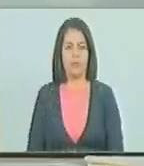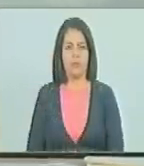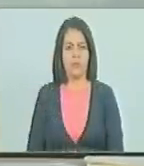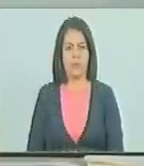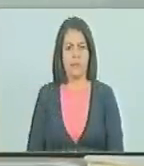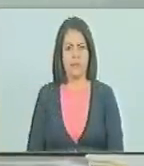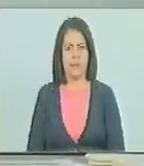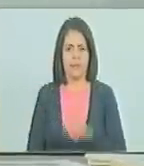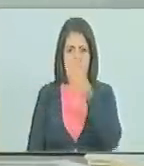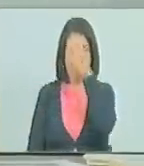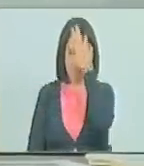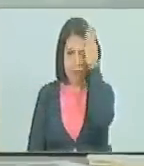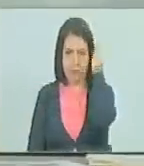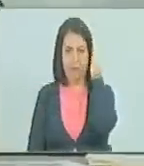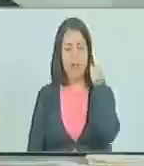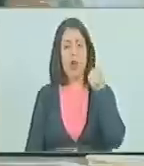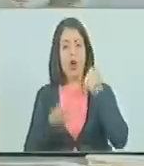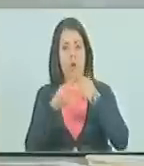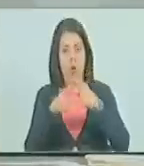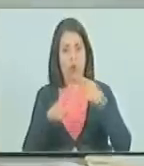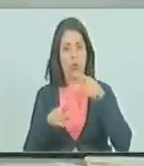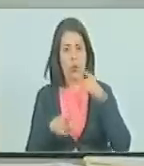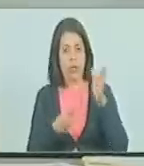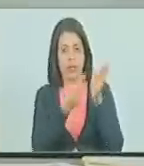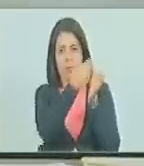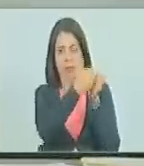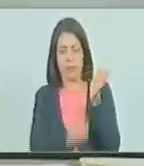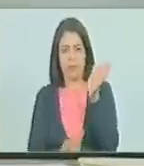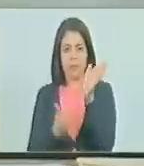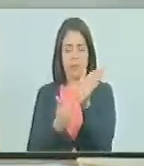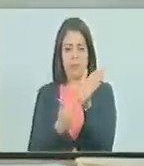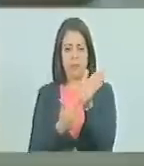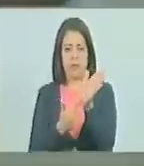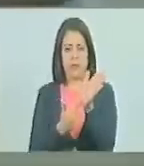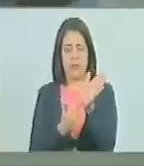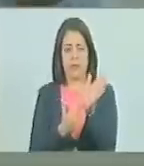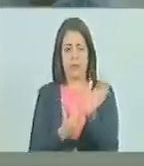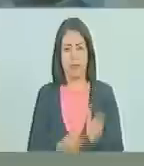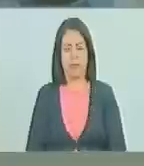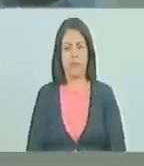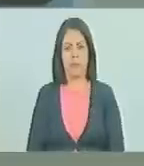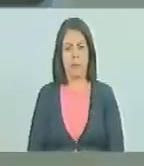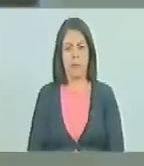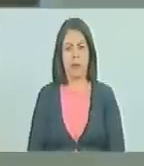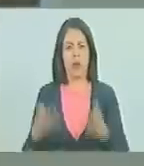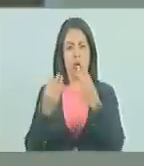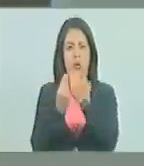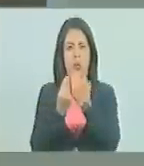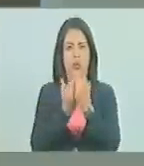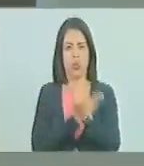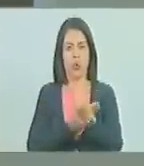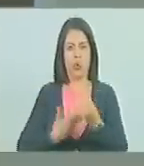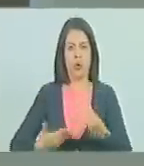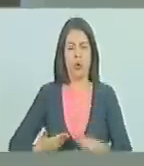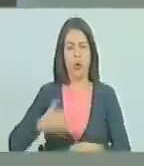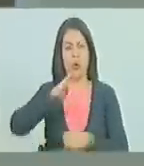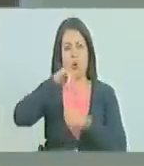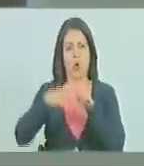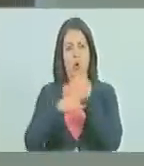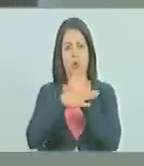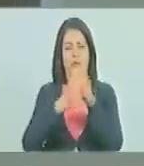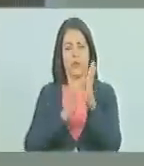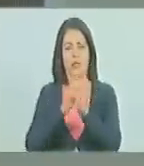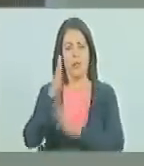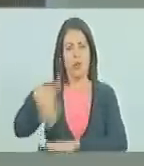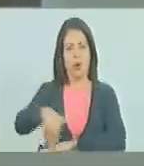Por acá, otra publicación, otro precandidato. Junto al presidente Juan Guaidó seguiremos en la